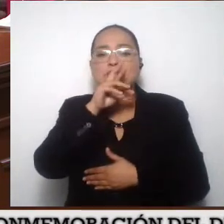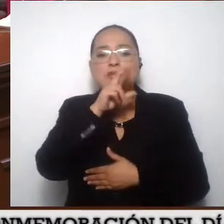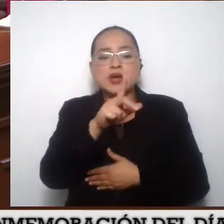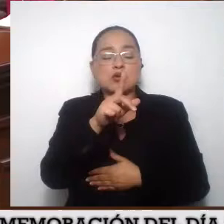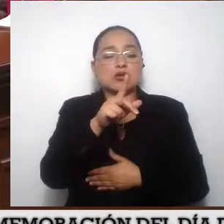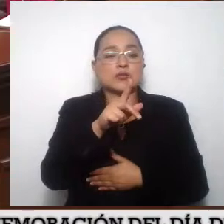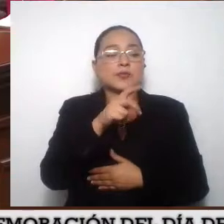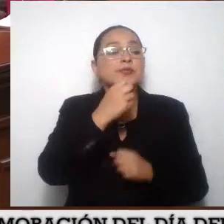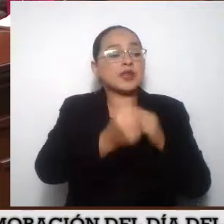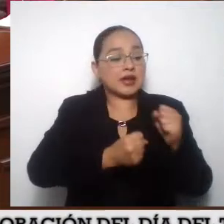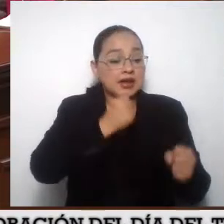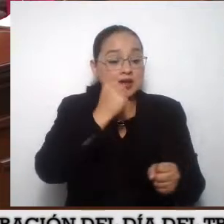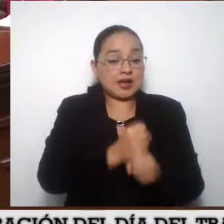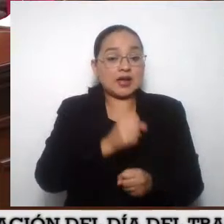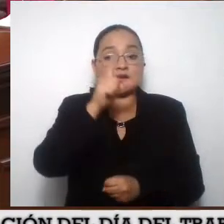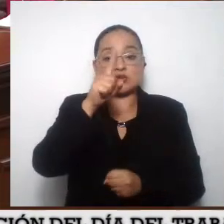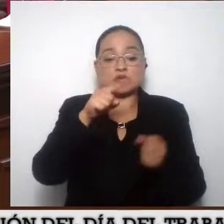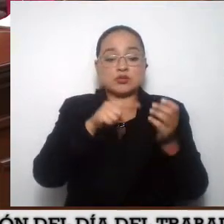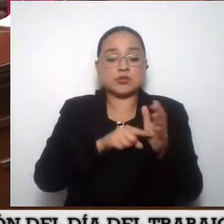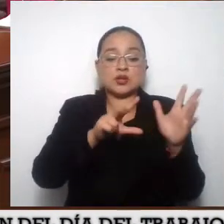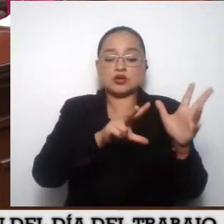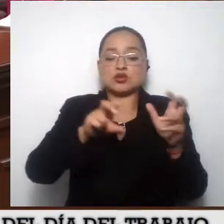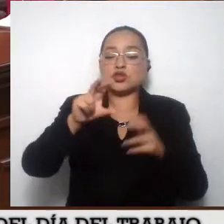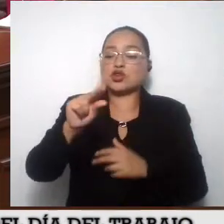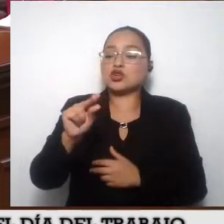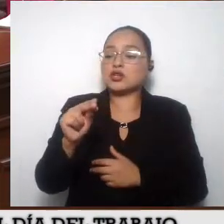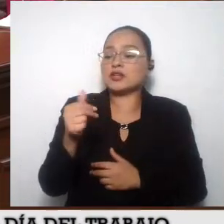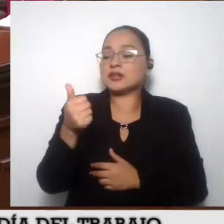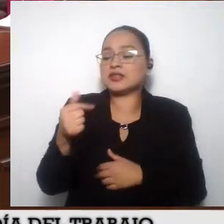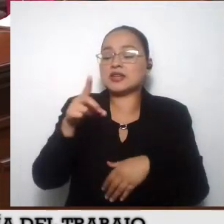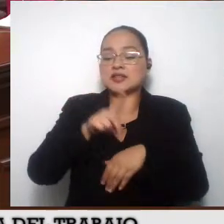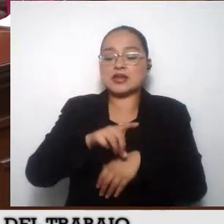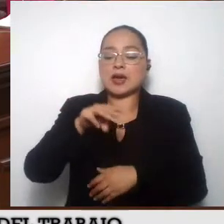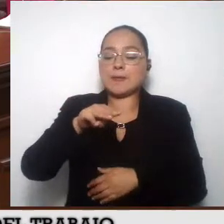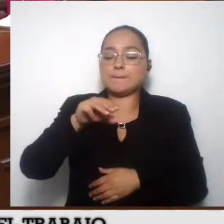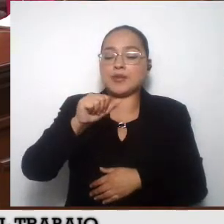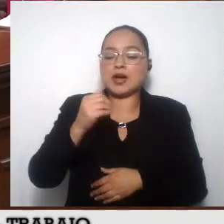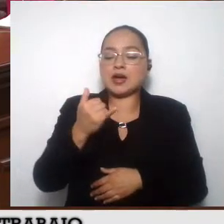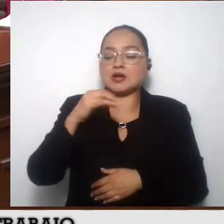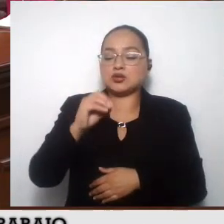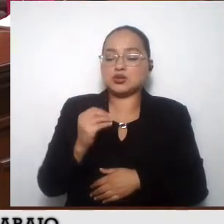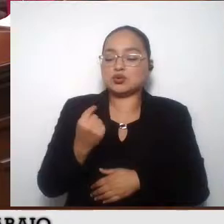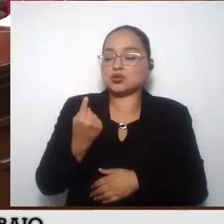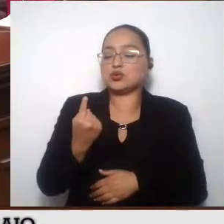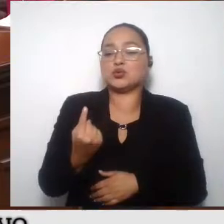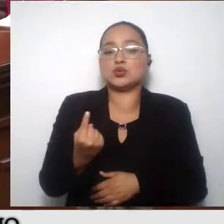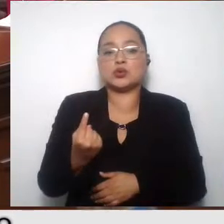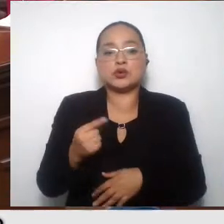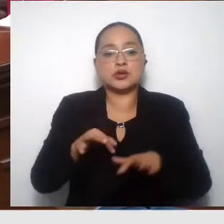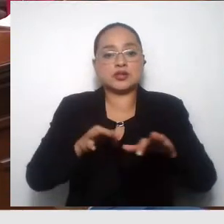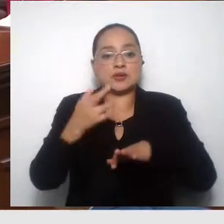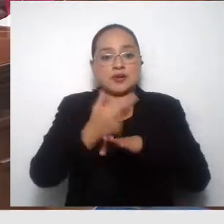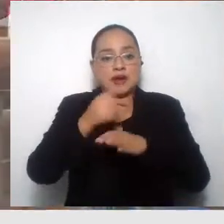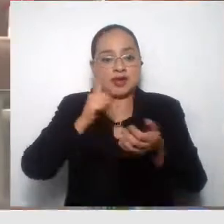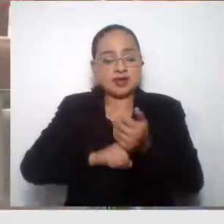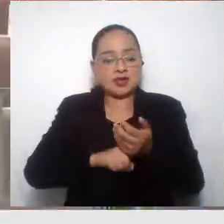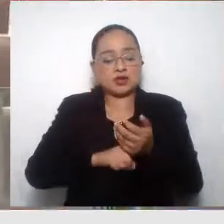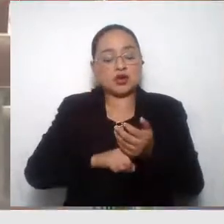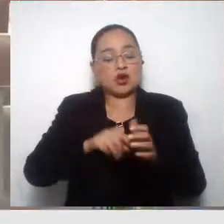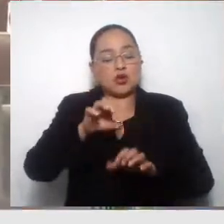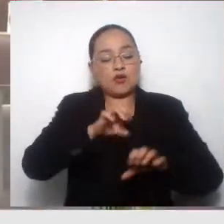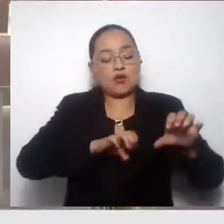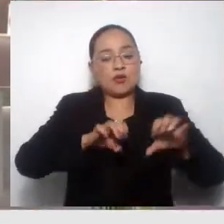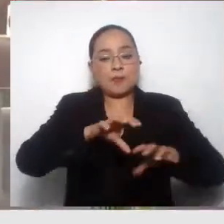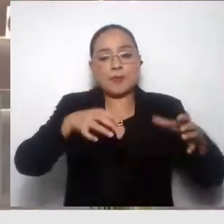de 1886, un día primero de mayo, unos trabajadores de una fábrica de Chicago